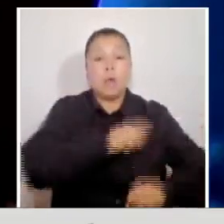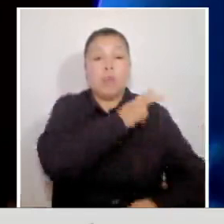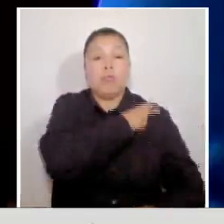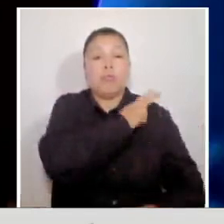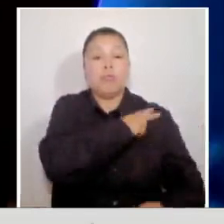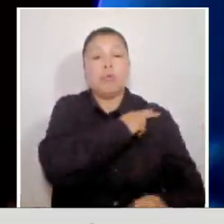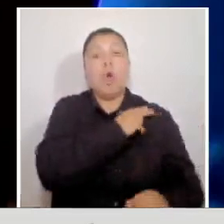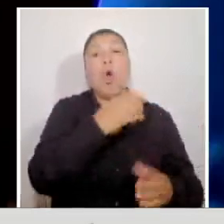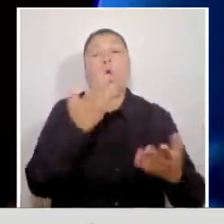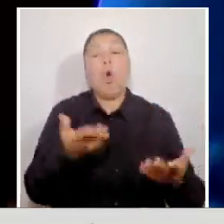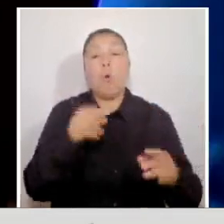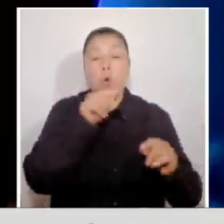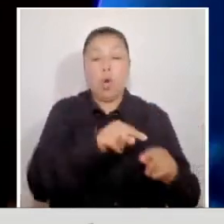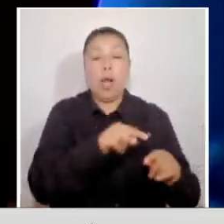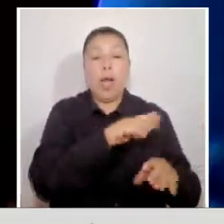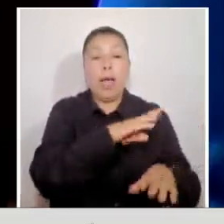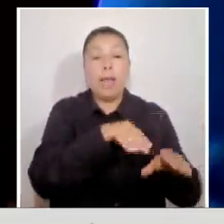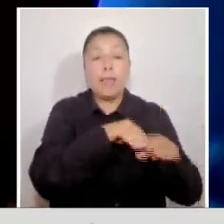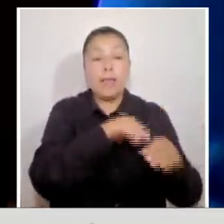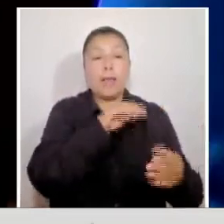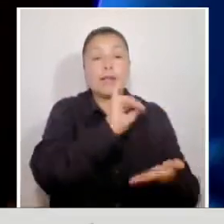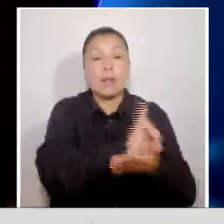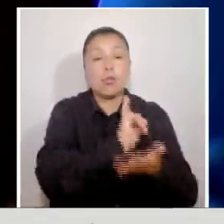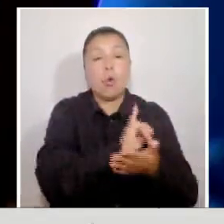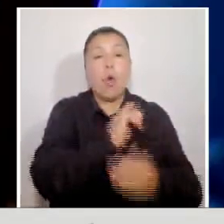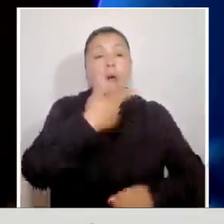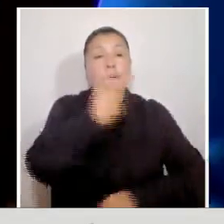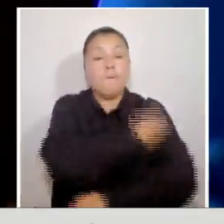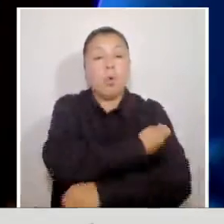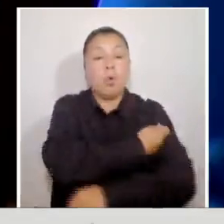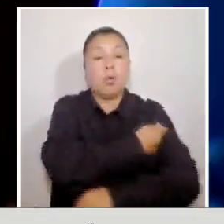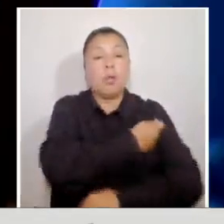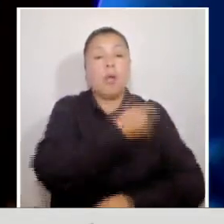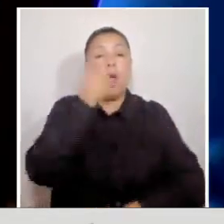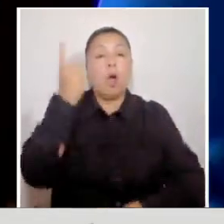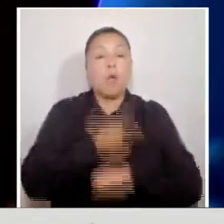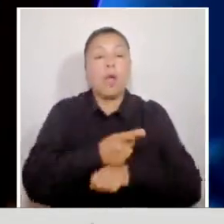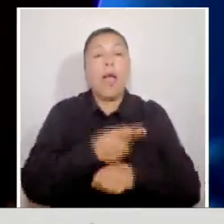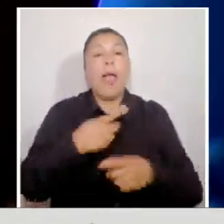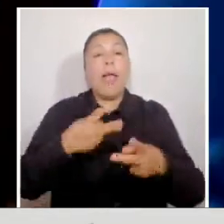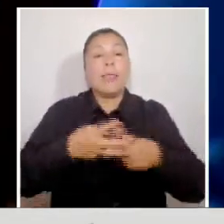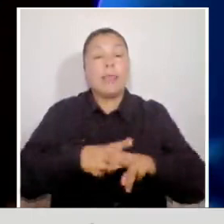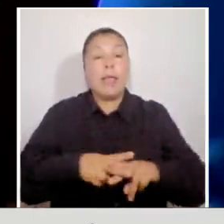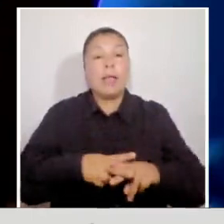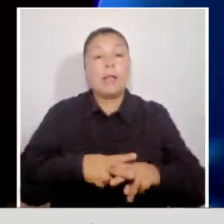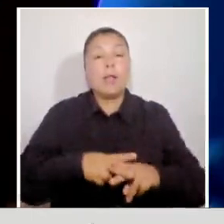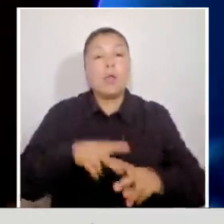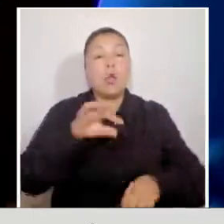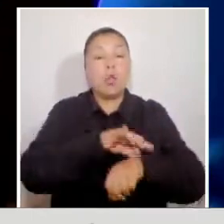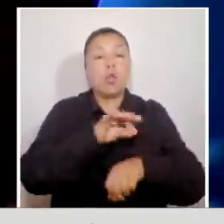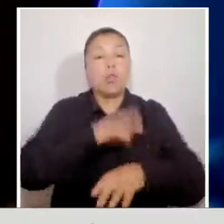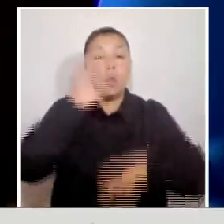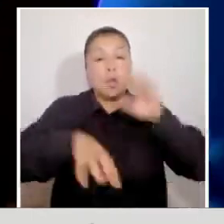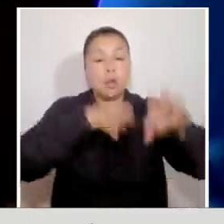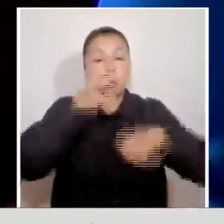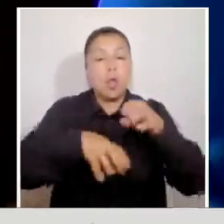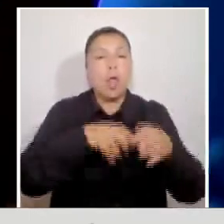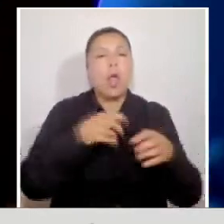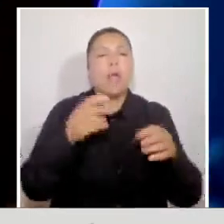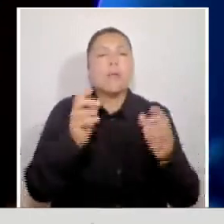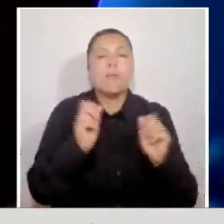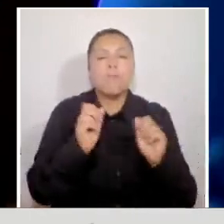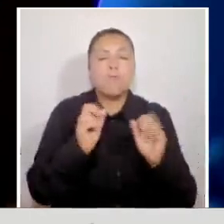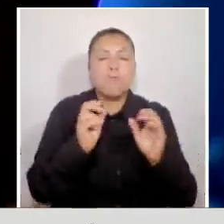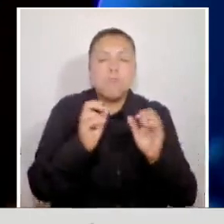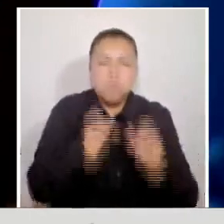institución la vacunación obligatoria para los técnicos en veterinaria de forma preventiva de posibles patologías